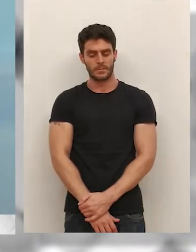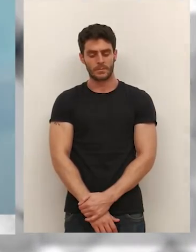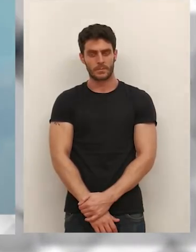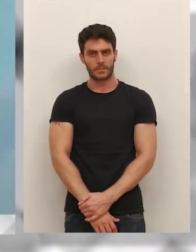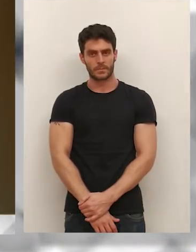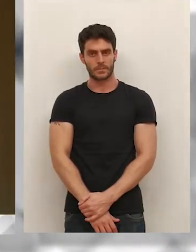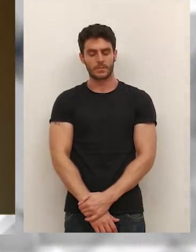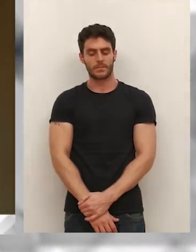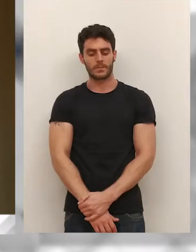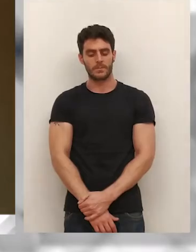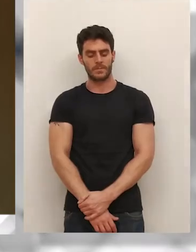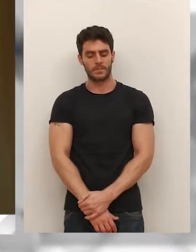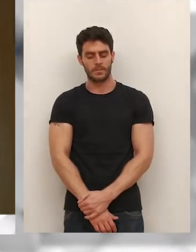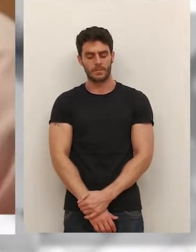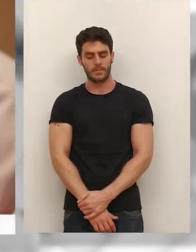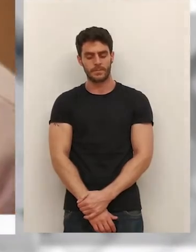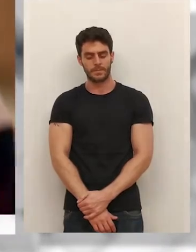es libre de hacer lo que le gusta.